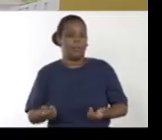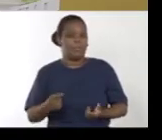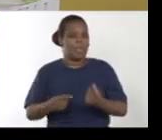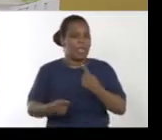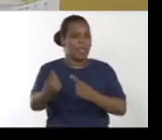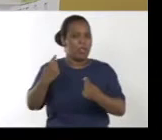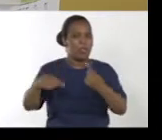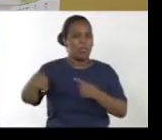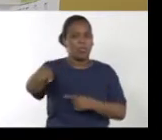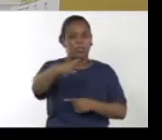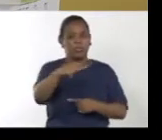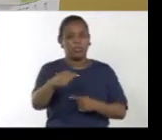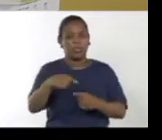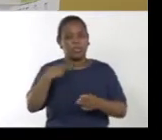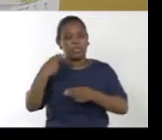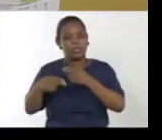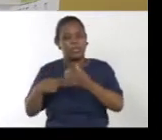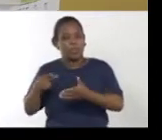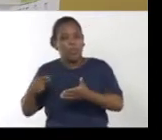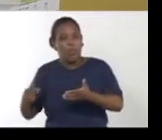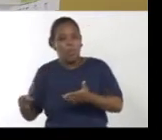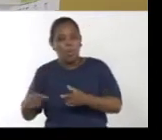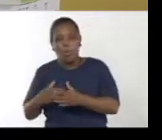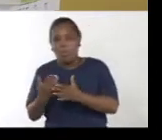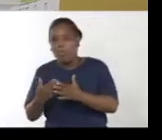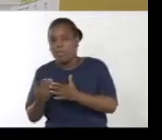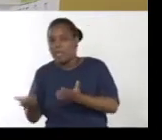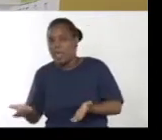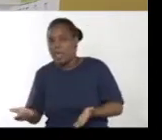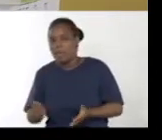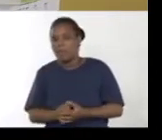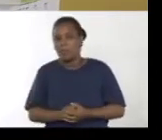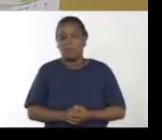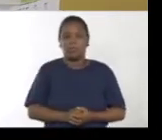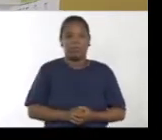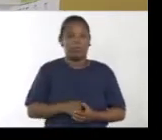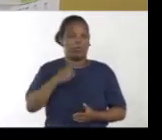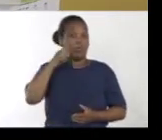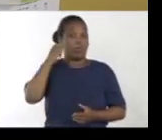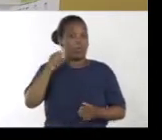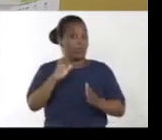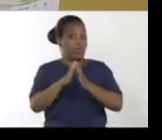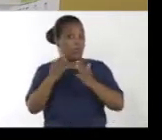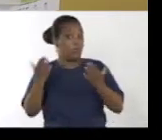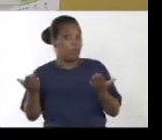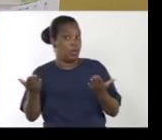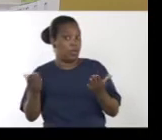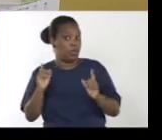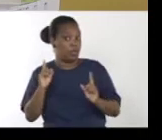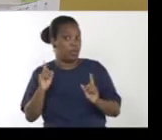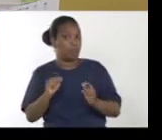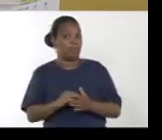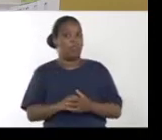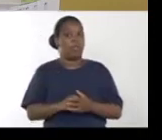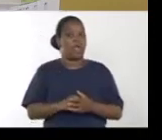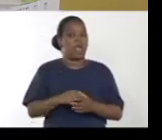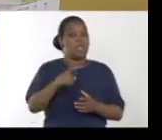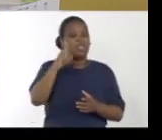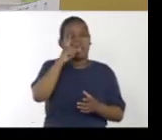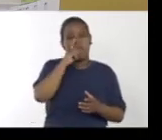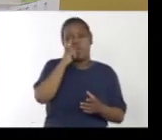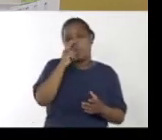A propósito, ¿algunos de ustedes está haciendo un diario? Sí, no me refiero a un periódico, como deben